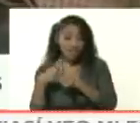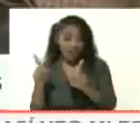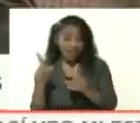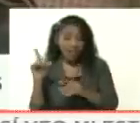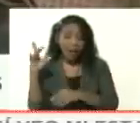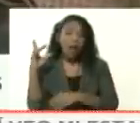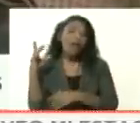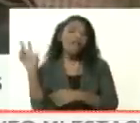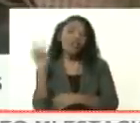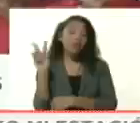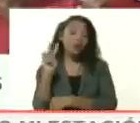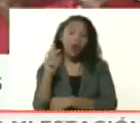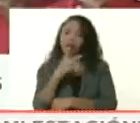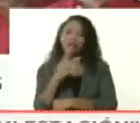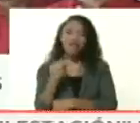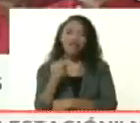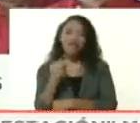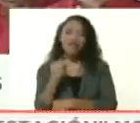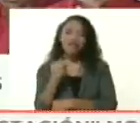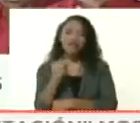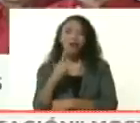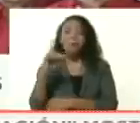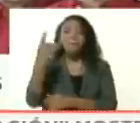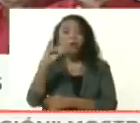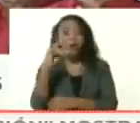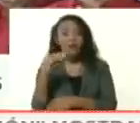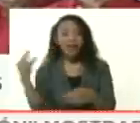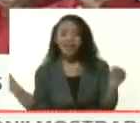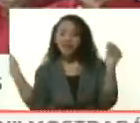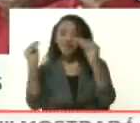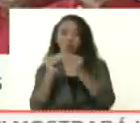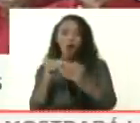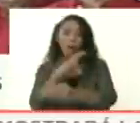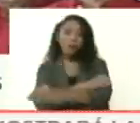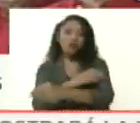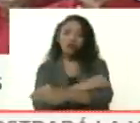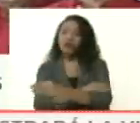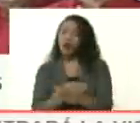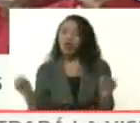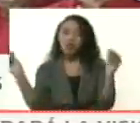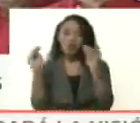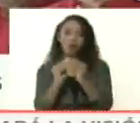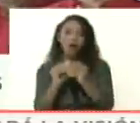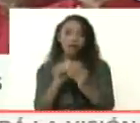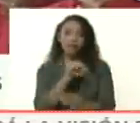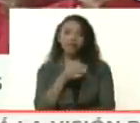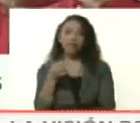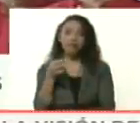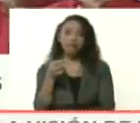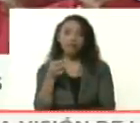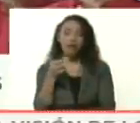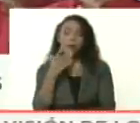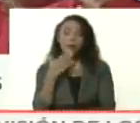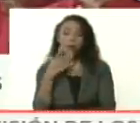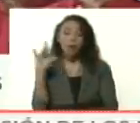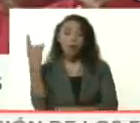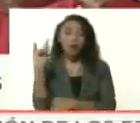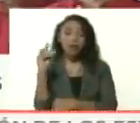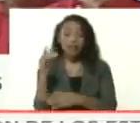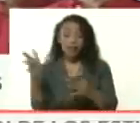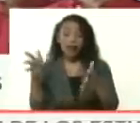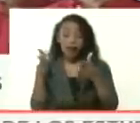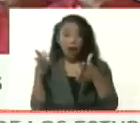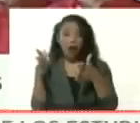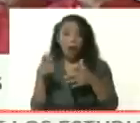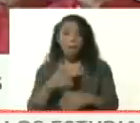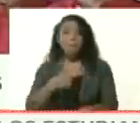Bolivia no está en duda quién ganó. No hay duda quién ganó. La duda en Bolivia era si había ganado con más